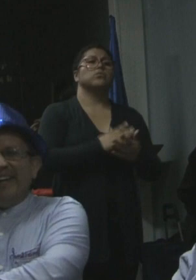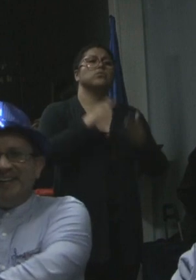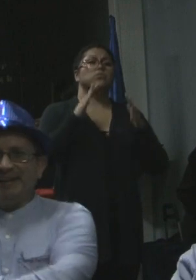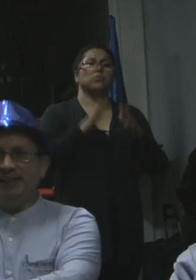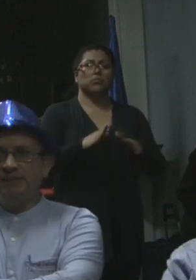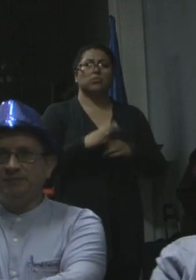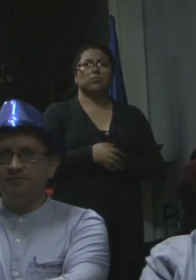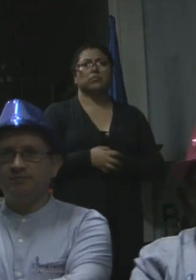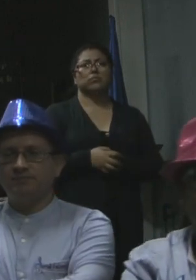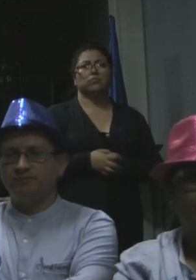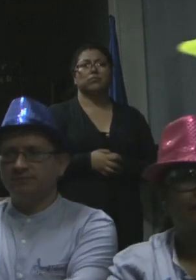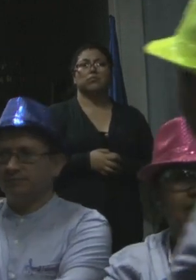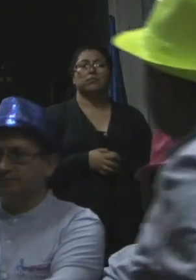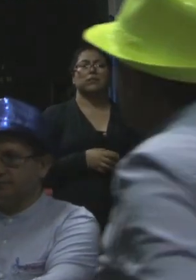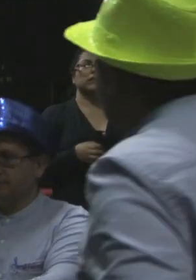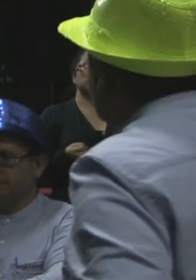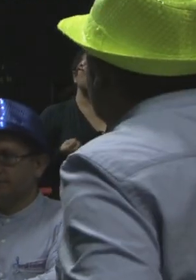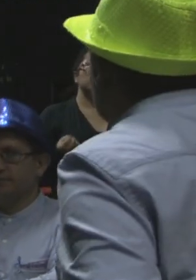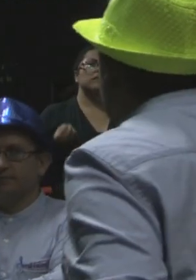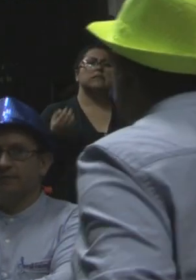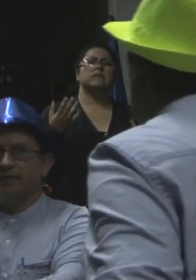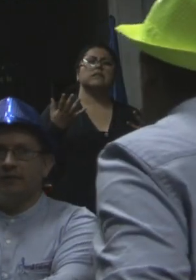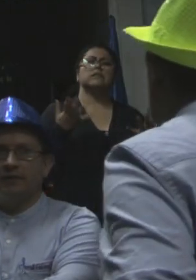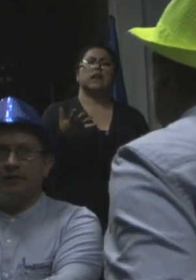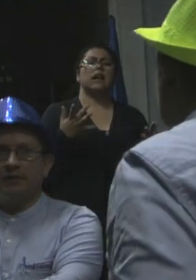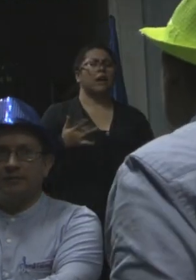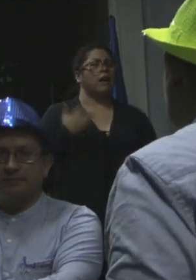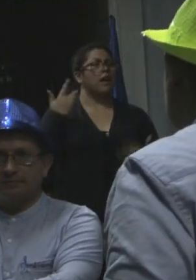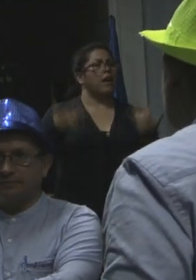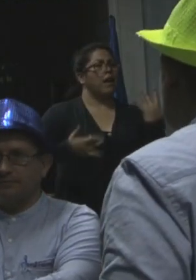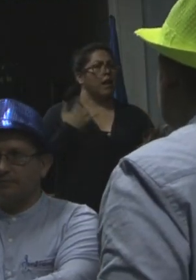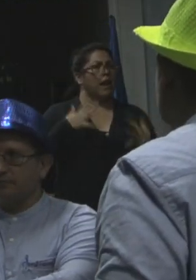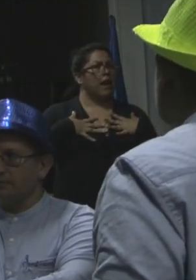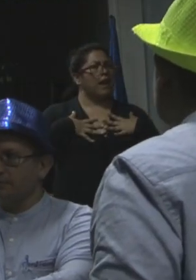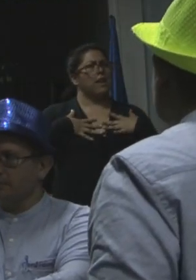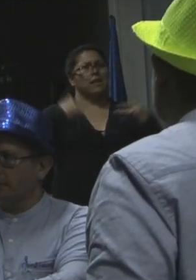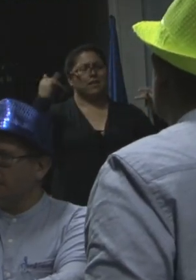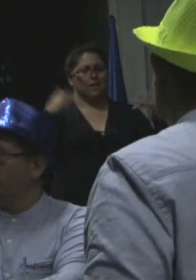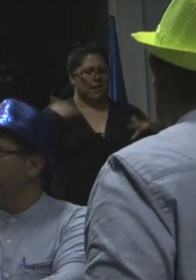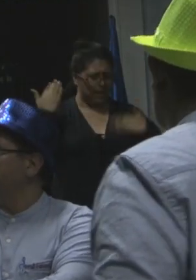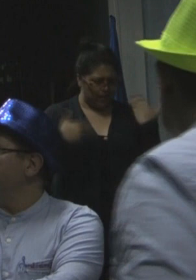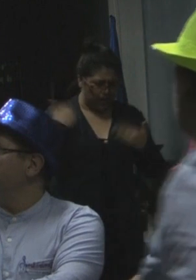musical que transmite alegría